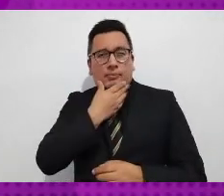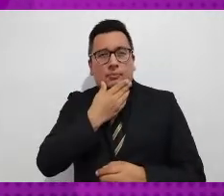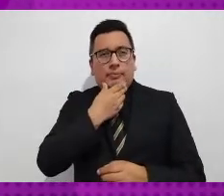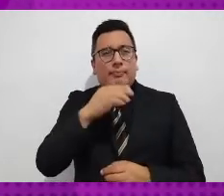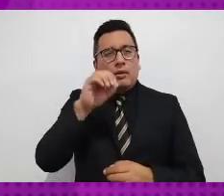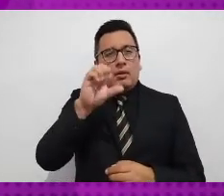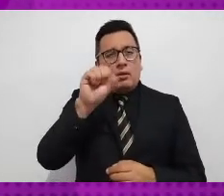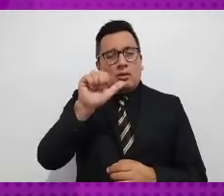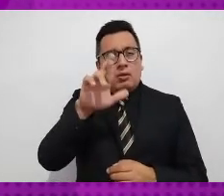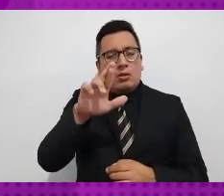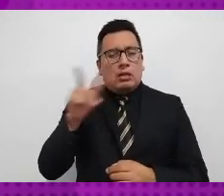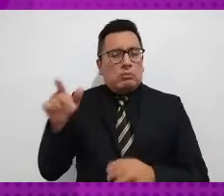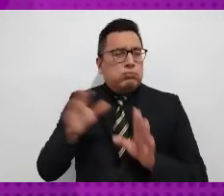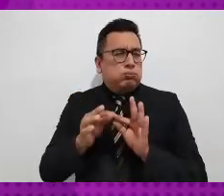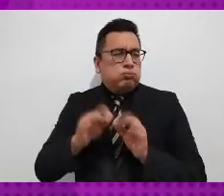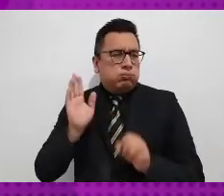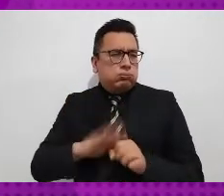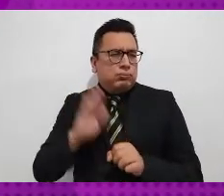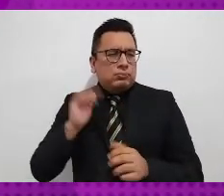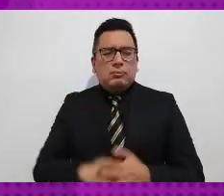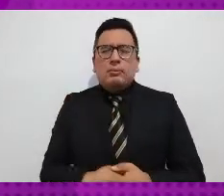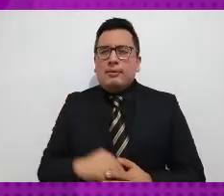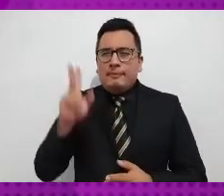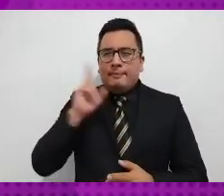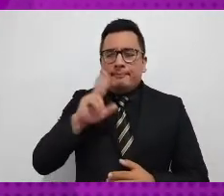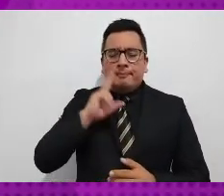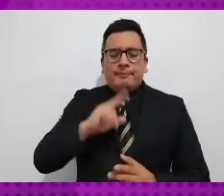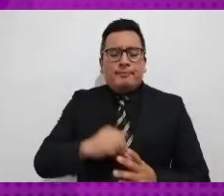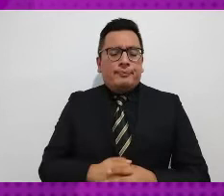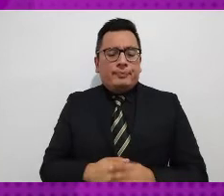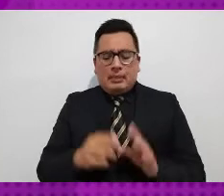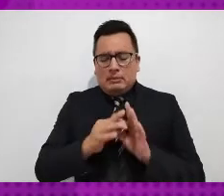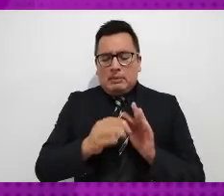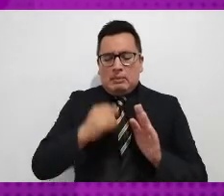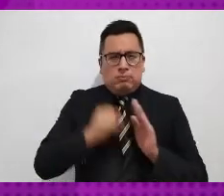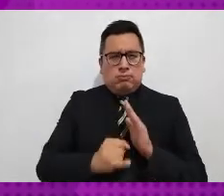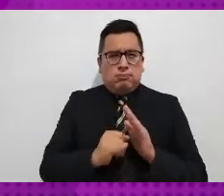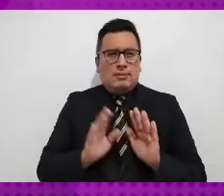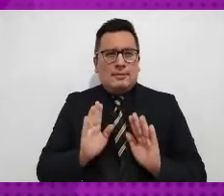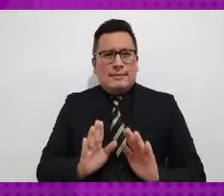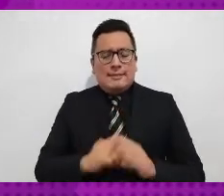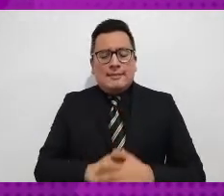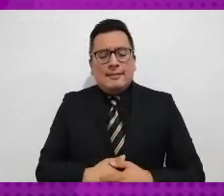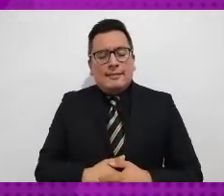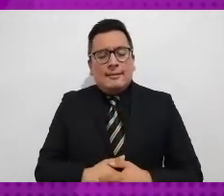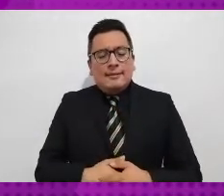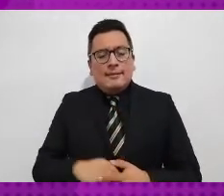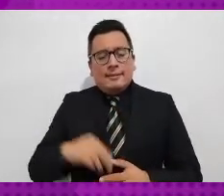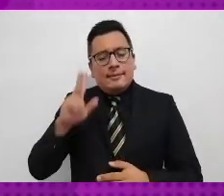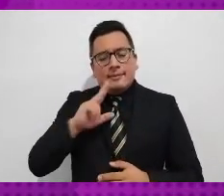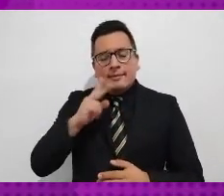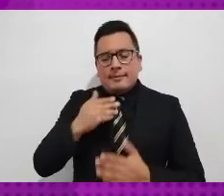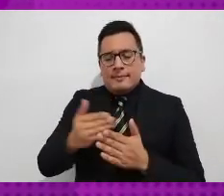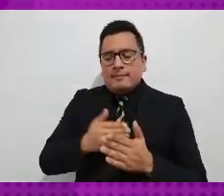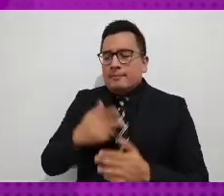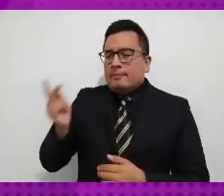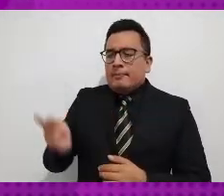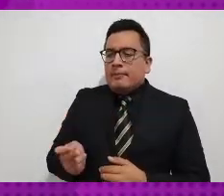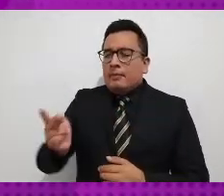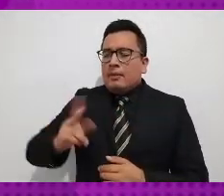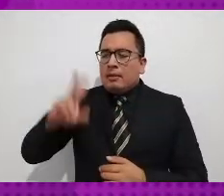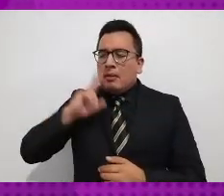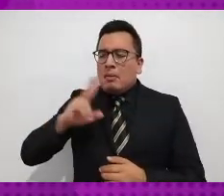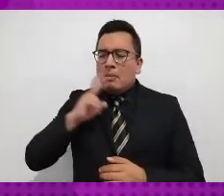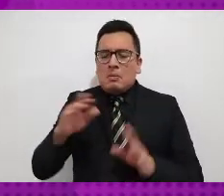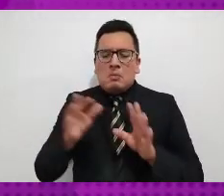Daniel. Consejero, antes de entrar de lleno a las preguntas de esta entrevista, me gustaría si pudiéramos